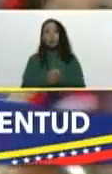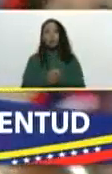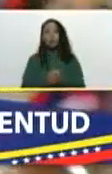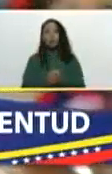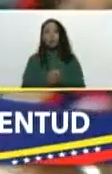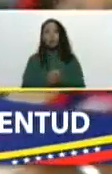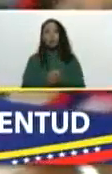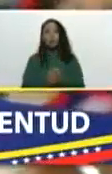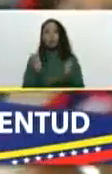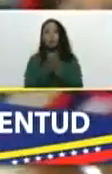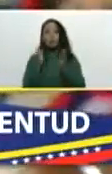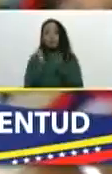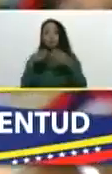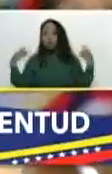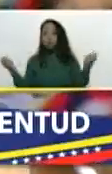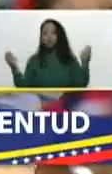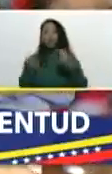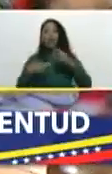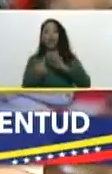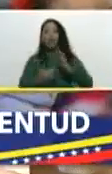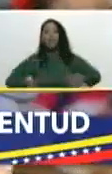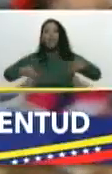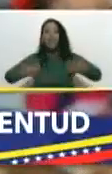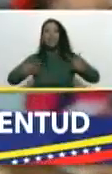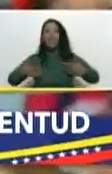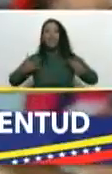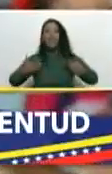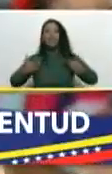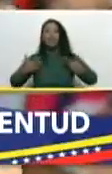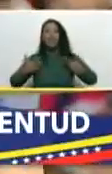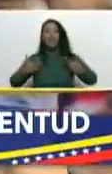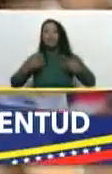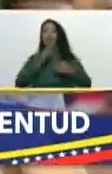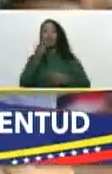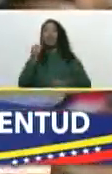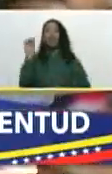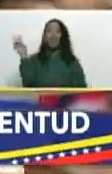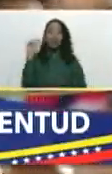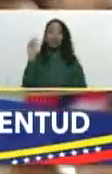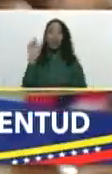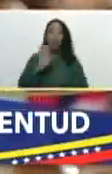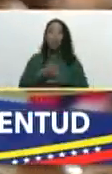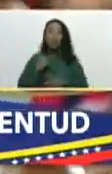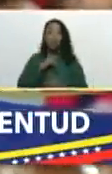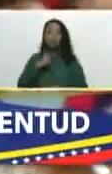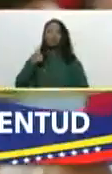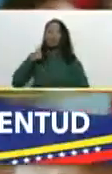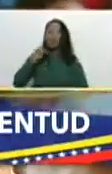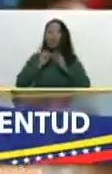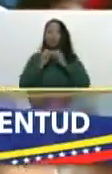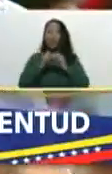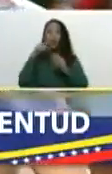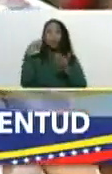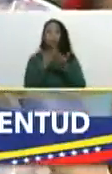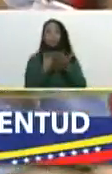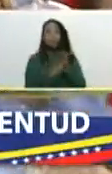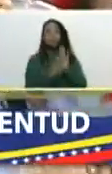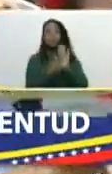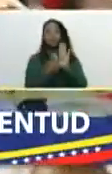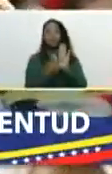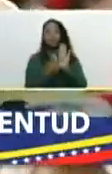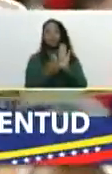Que promueva la recreación y el sano esparcimiento de la juventud venezolana, porque nosotros tenemos que seguir demostrando